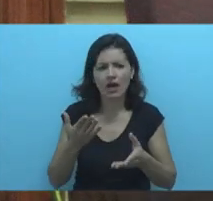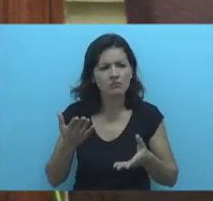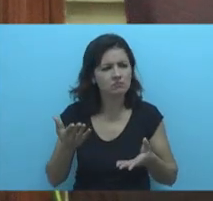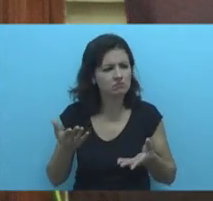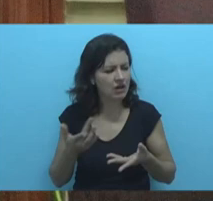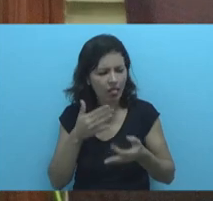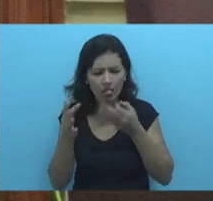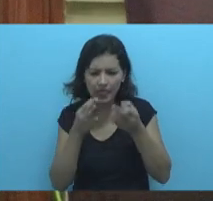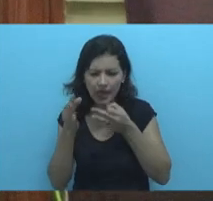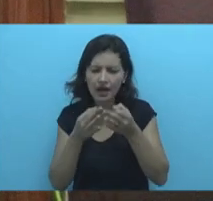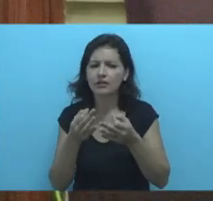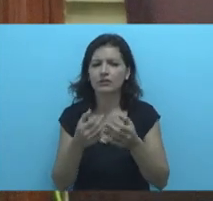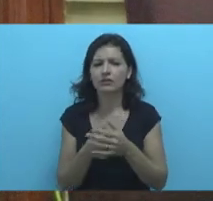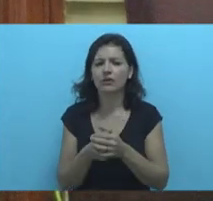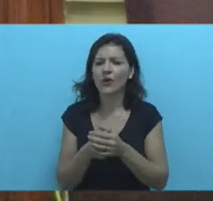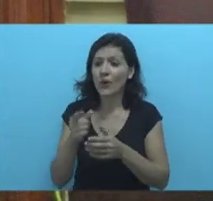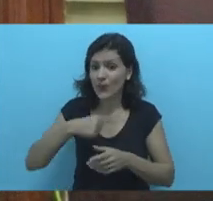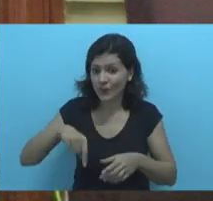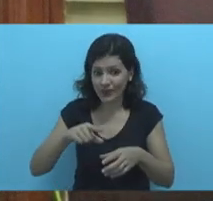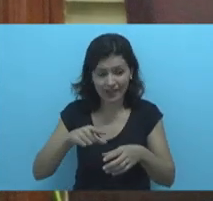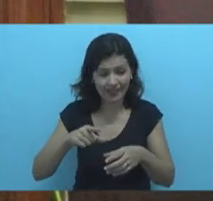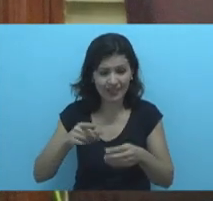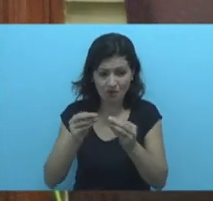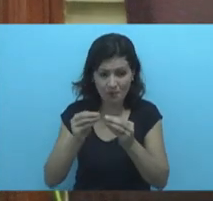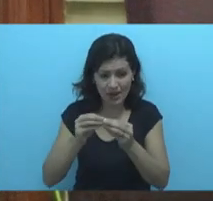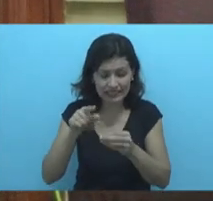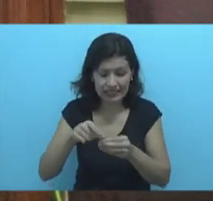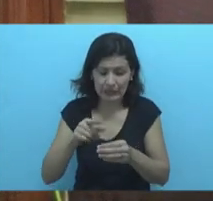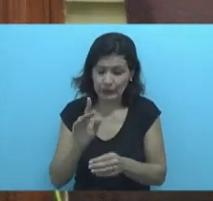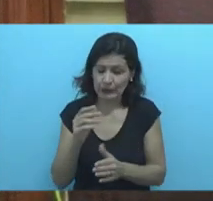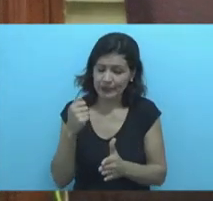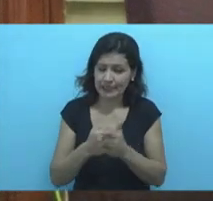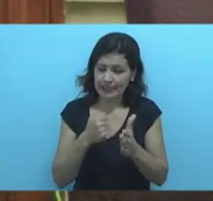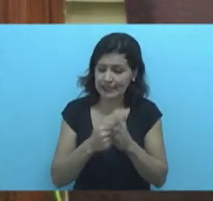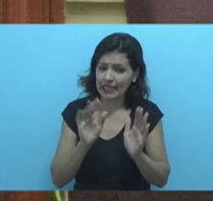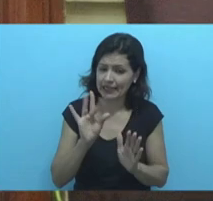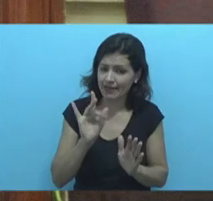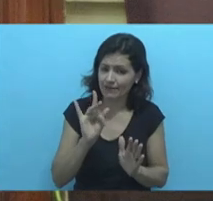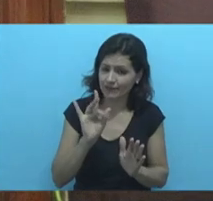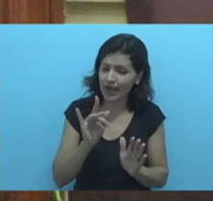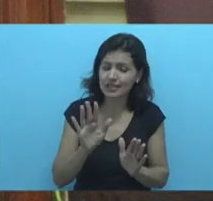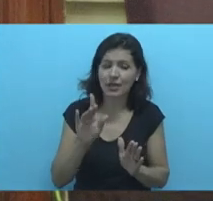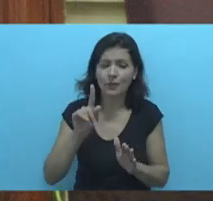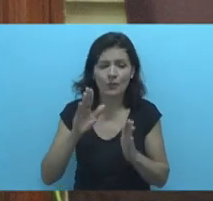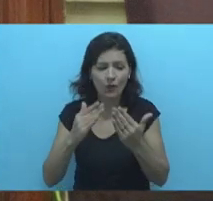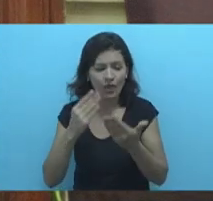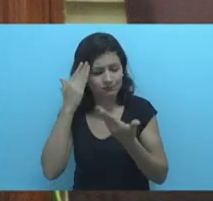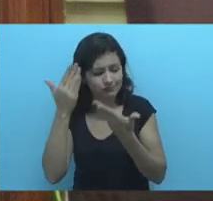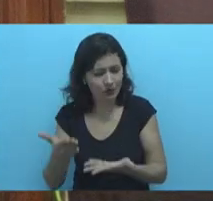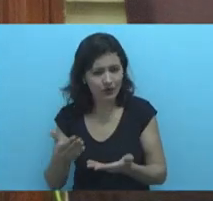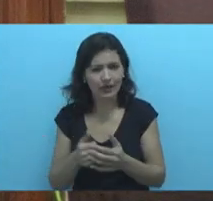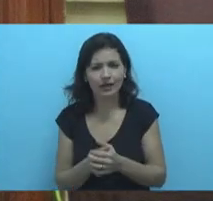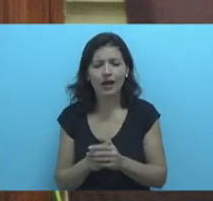principios. La verdad que tiene un enorme desafío estar a la altura de las circunstancias de este dirigente, y agradecerle